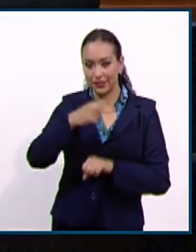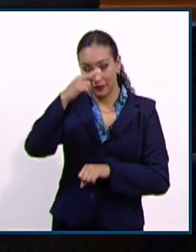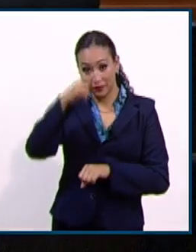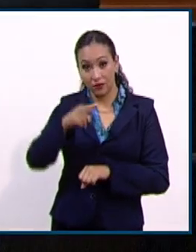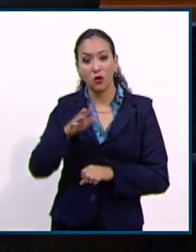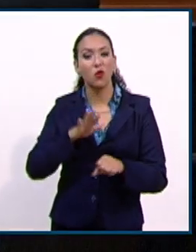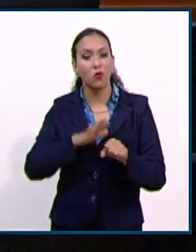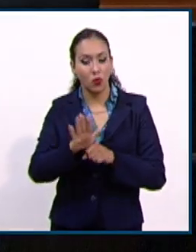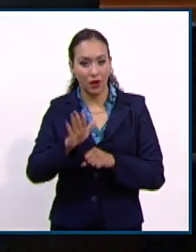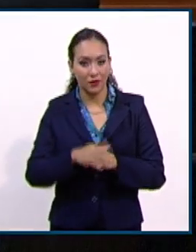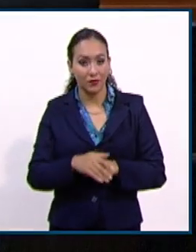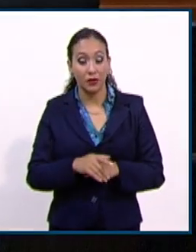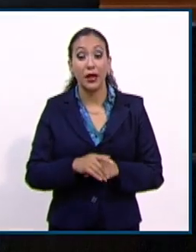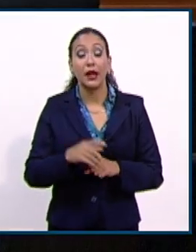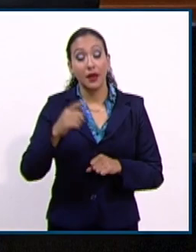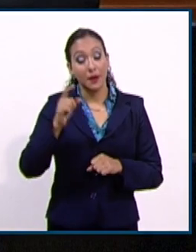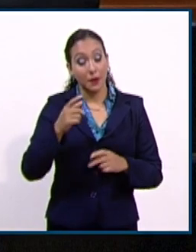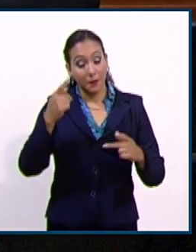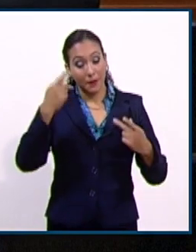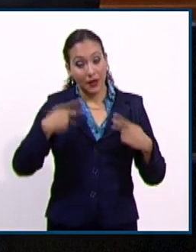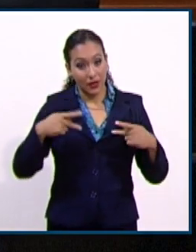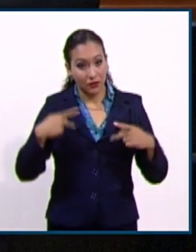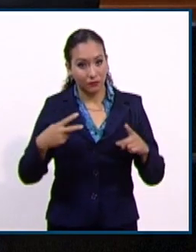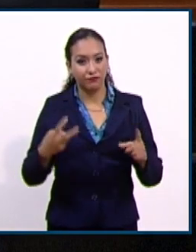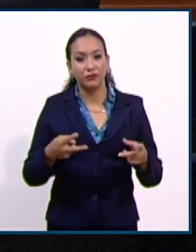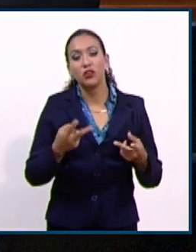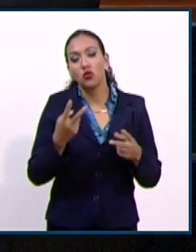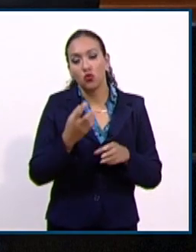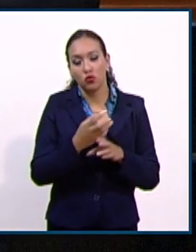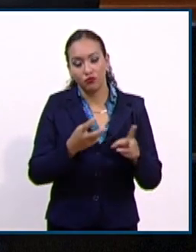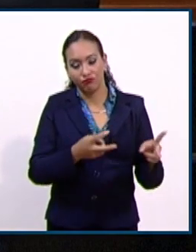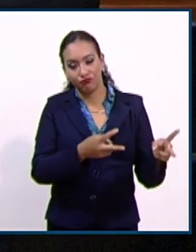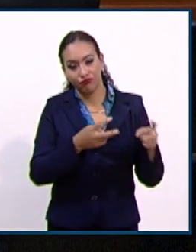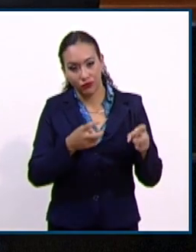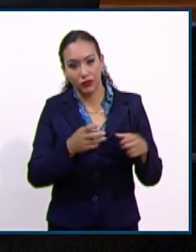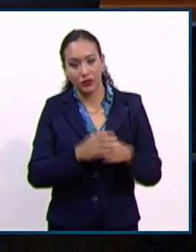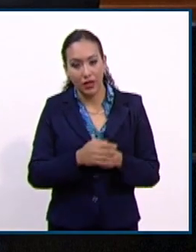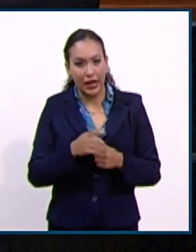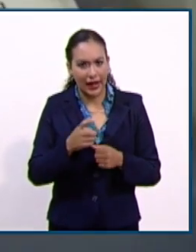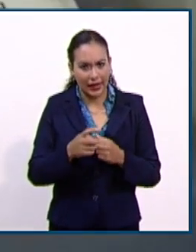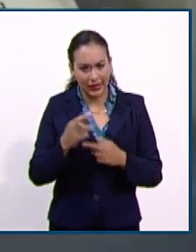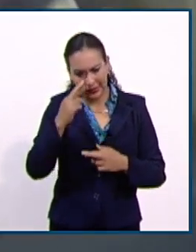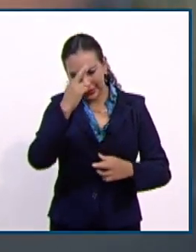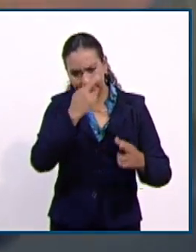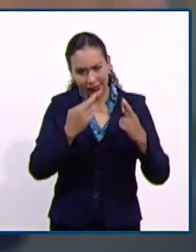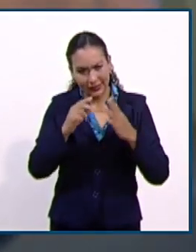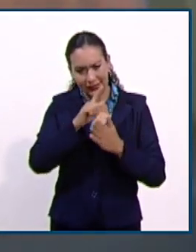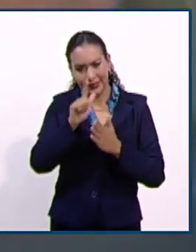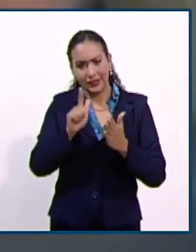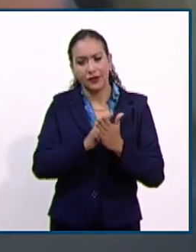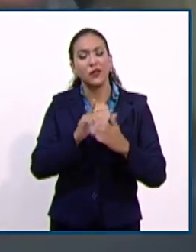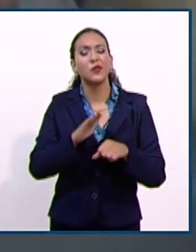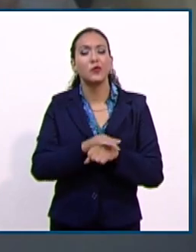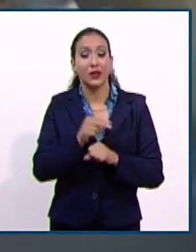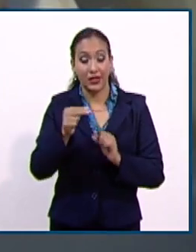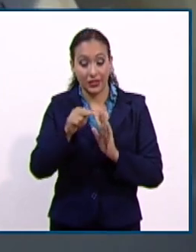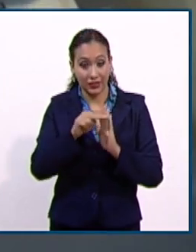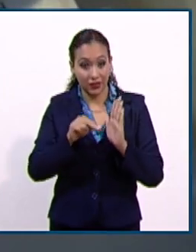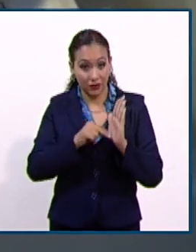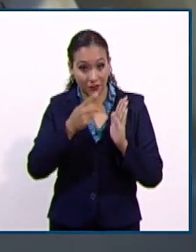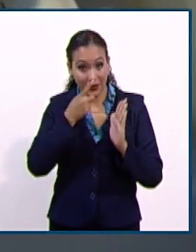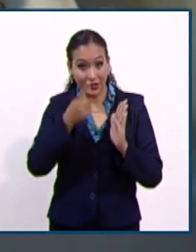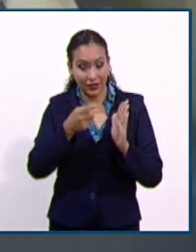de robo a cuentaviente, es constitucional, ya que no viola el principio de exacta aplicación de la ley, pues la norma precisa que la conducta